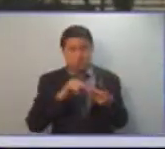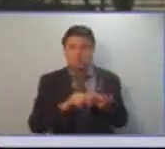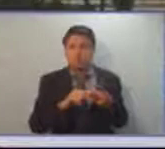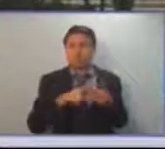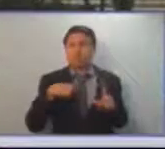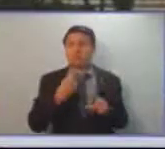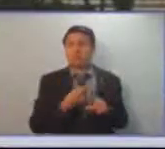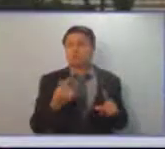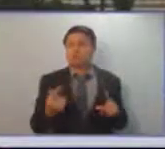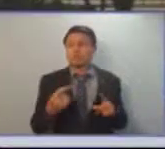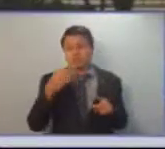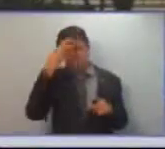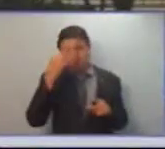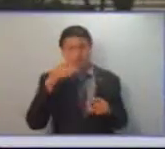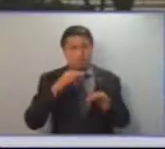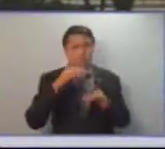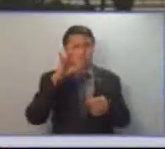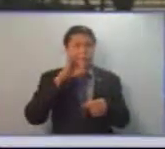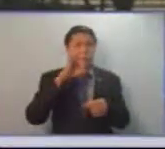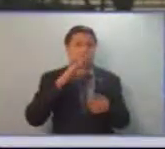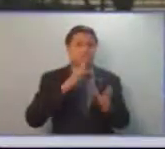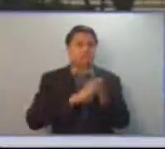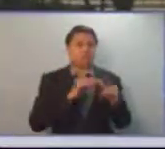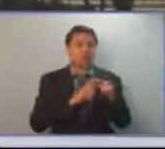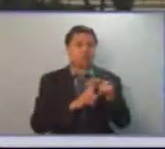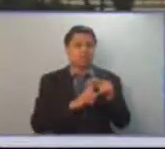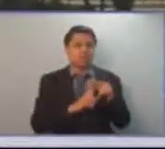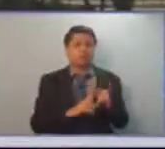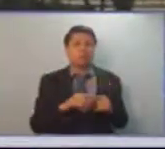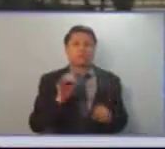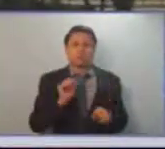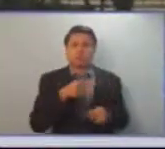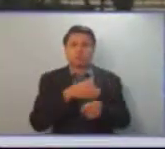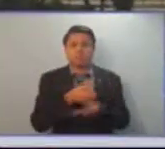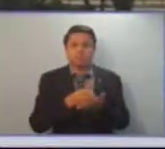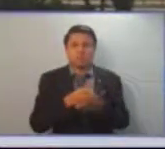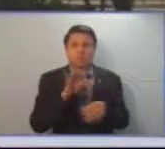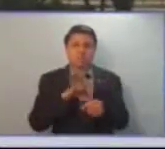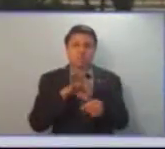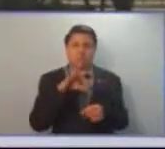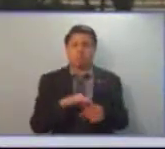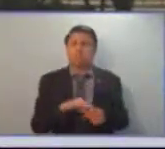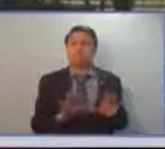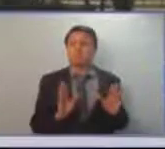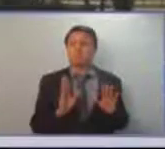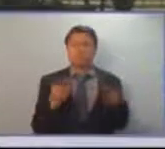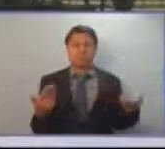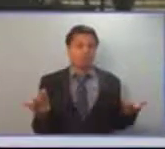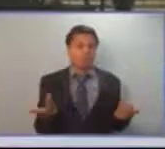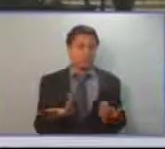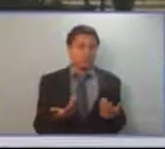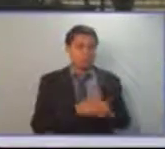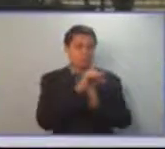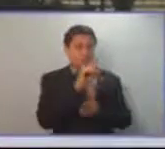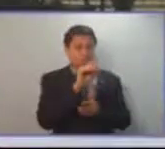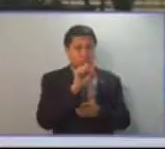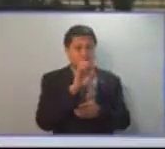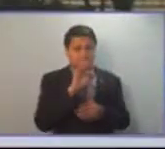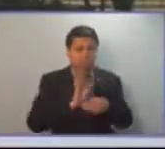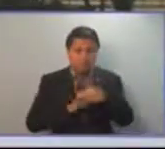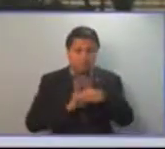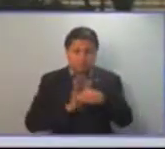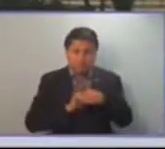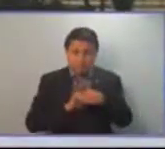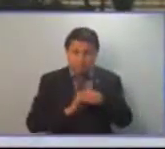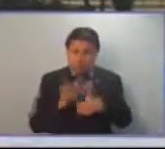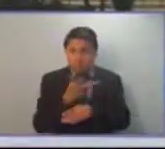hasta por sus creencias religiosas, sí, de ir a votar. Pero la convocatoria que hace el tribunal